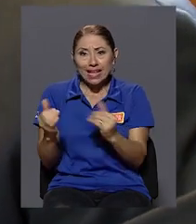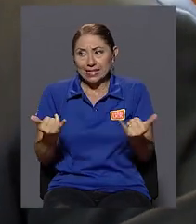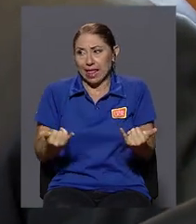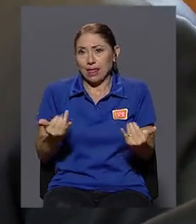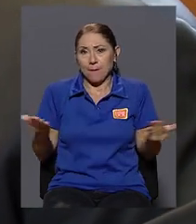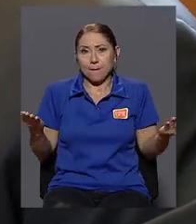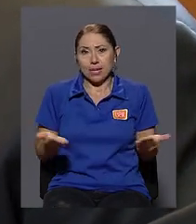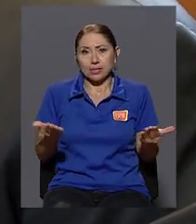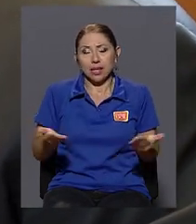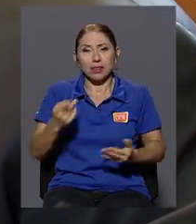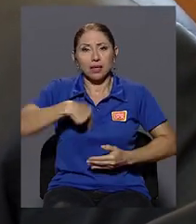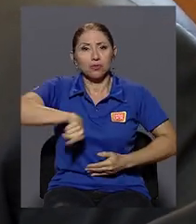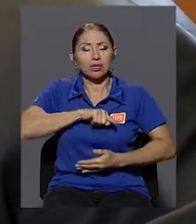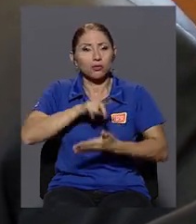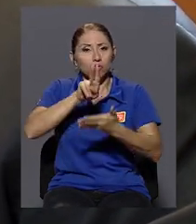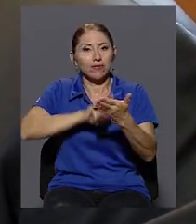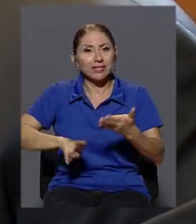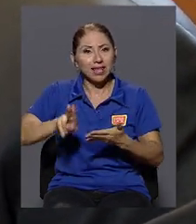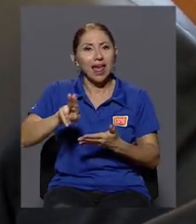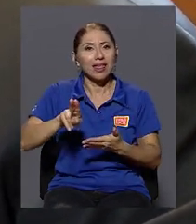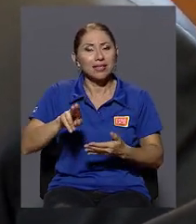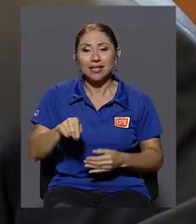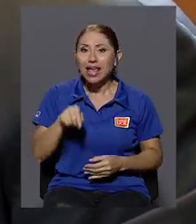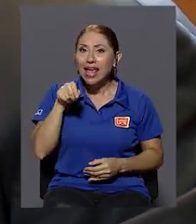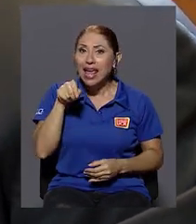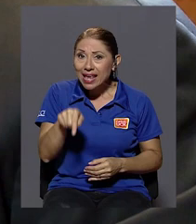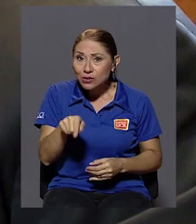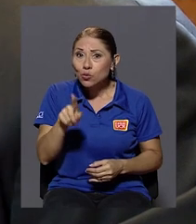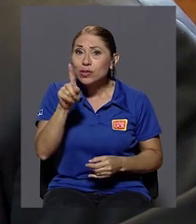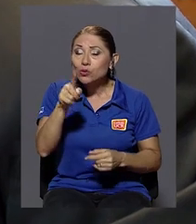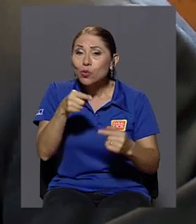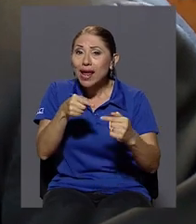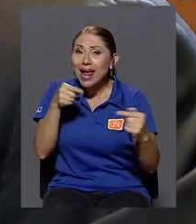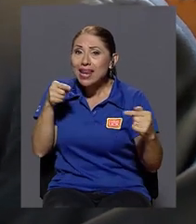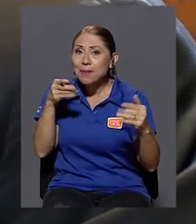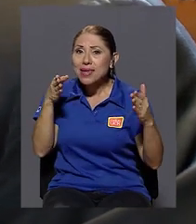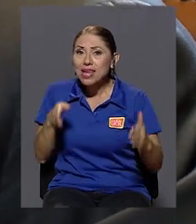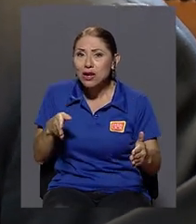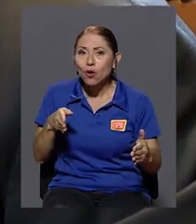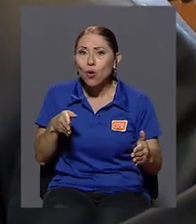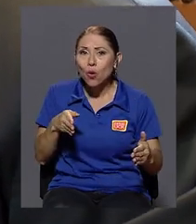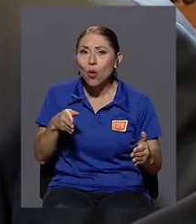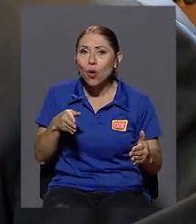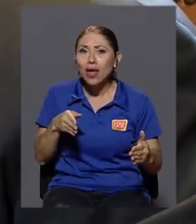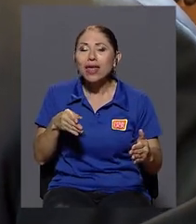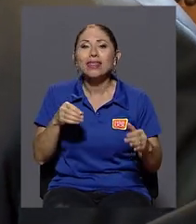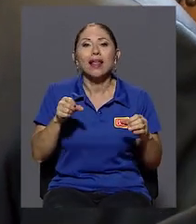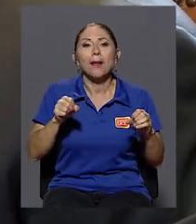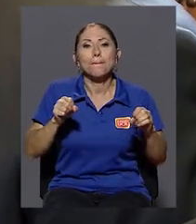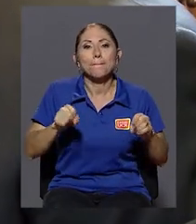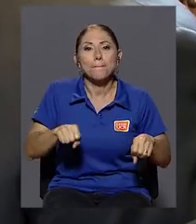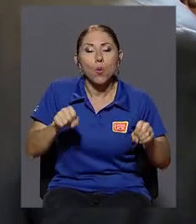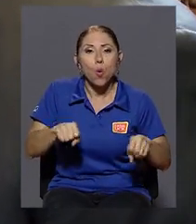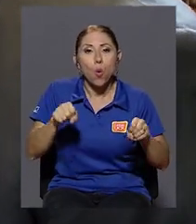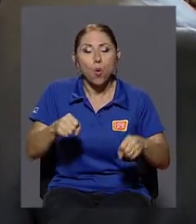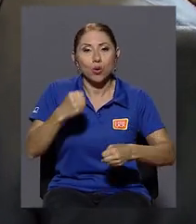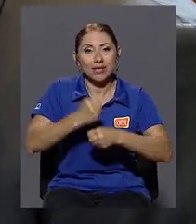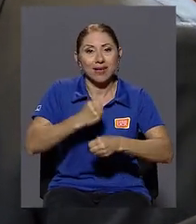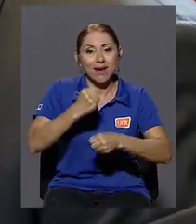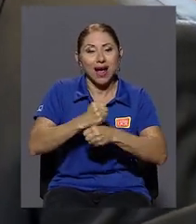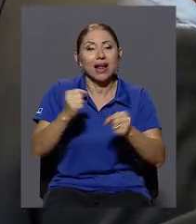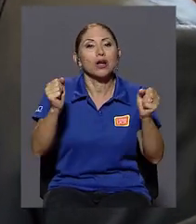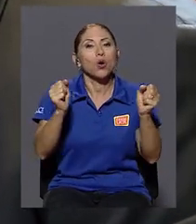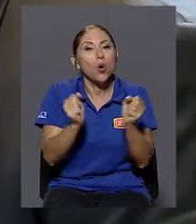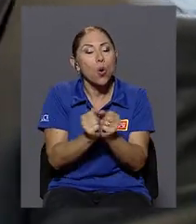tan presente en nuestras universidades, es un enemigo de la posibilidad